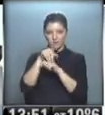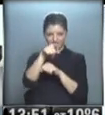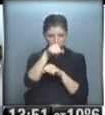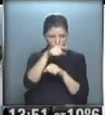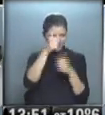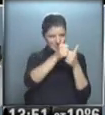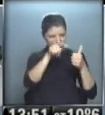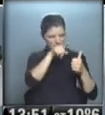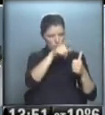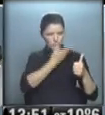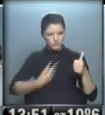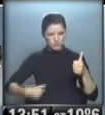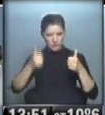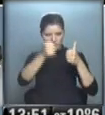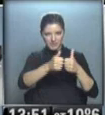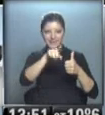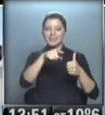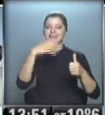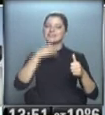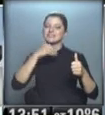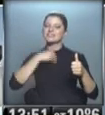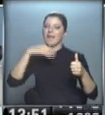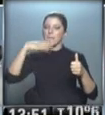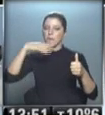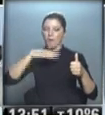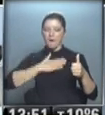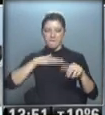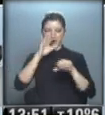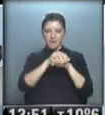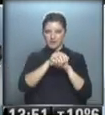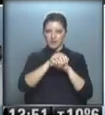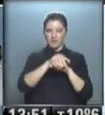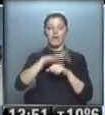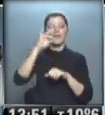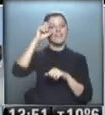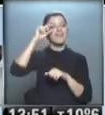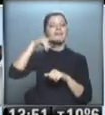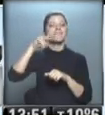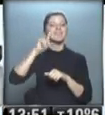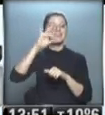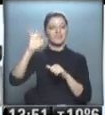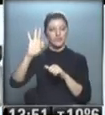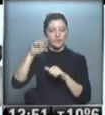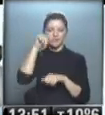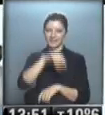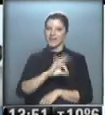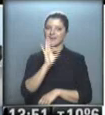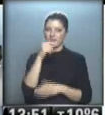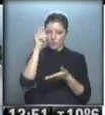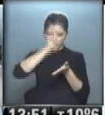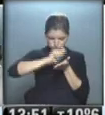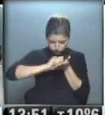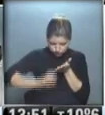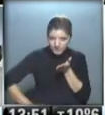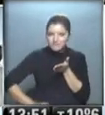ahí presidenta gran hincha de boca y amigo mío como Julito debido va a tomar la debida nota